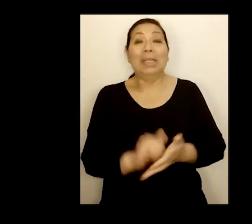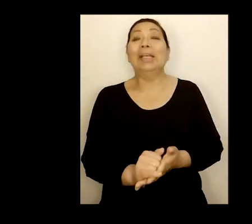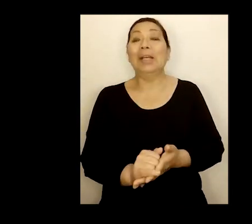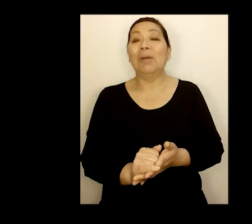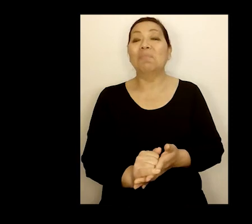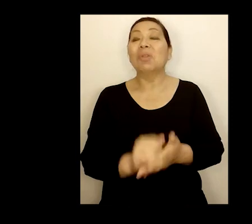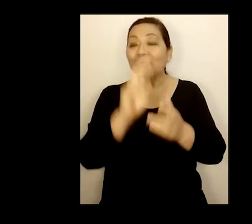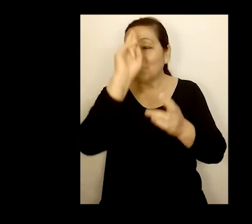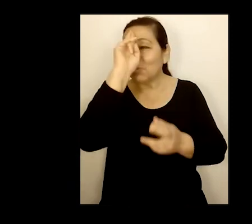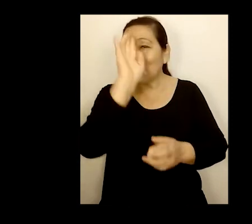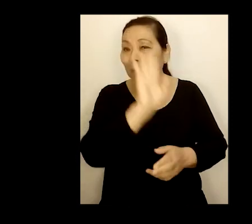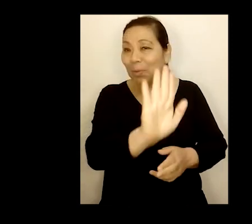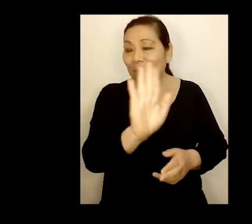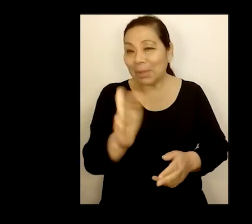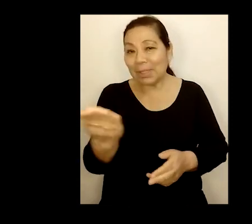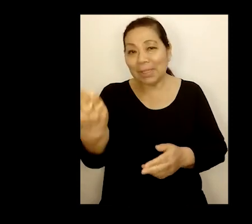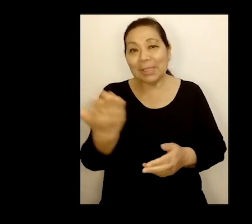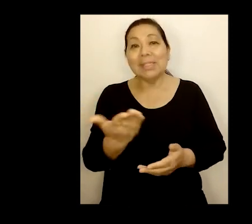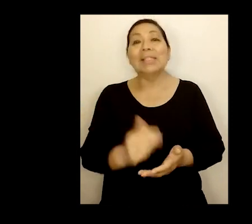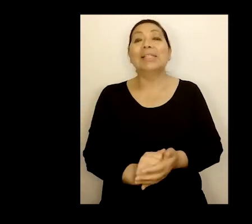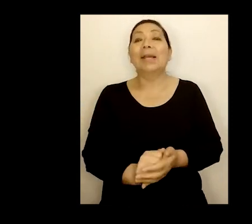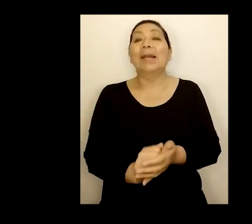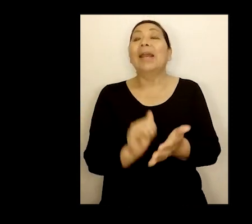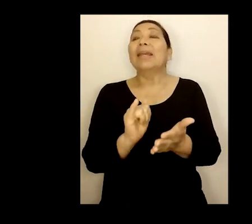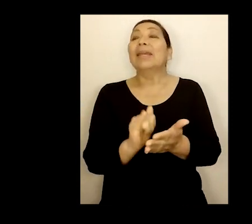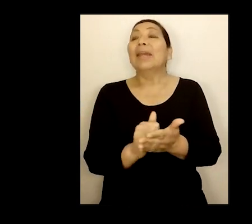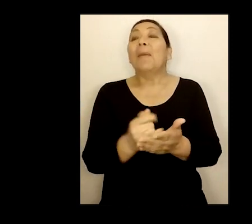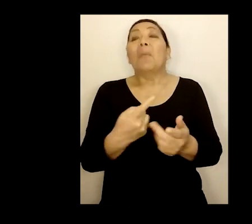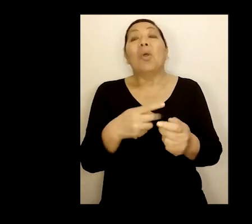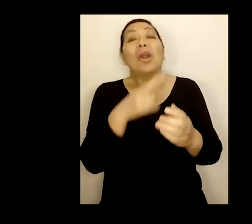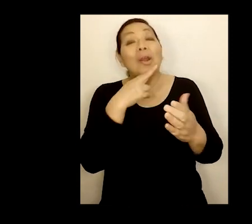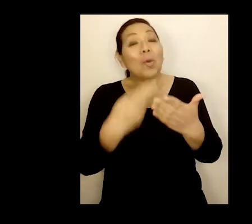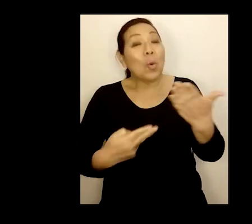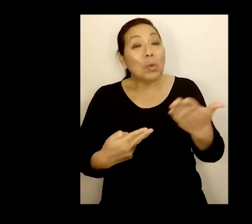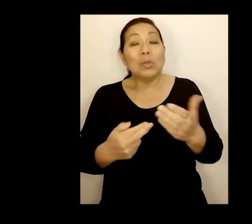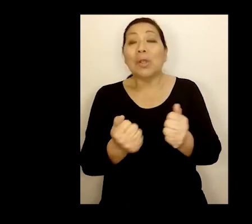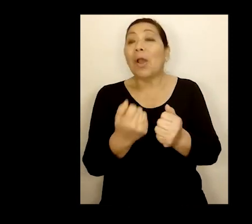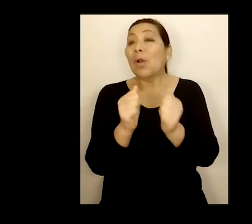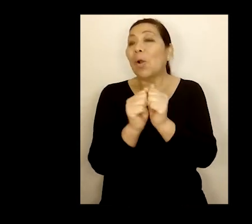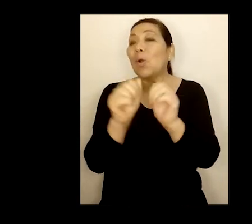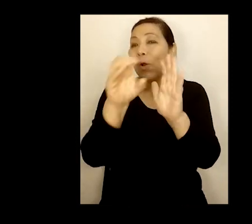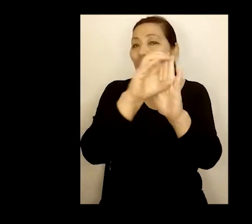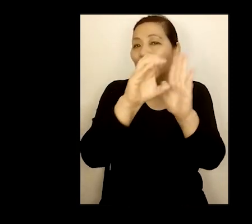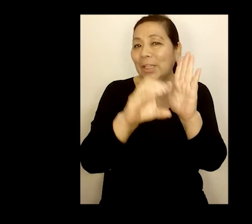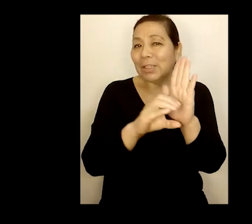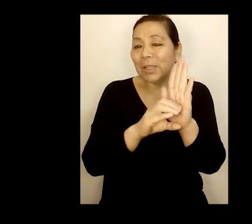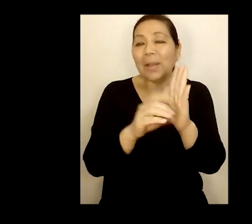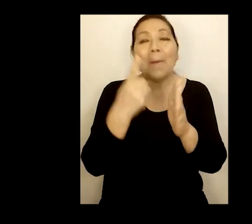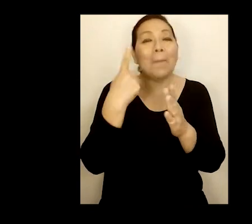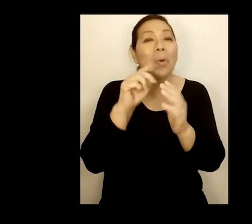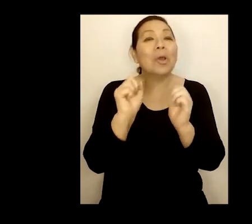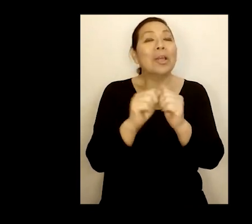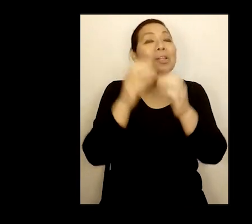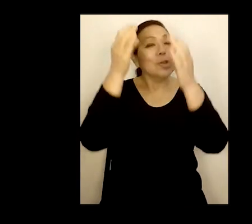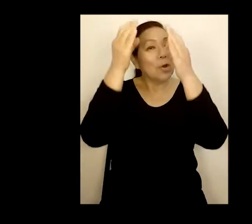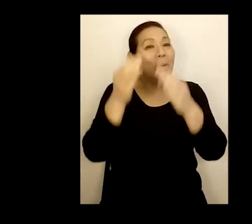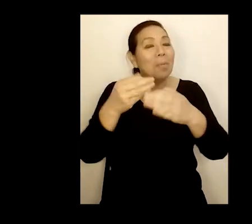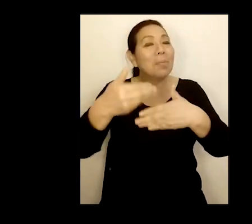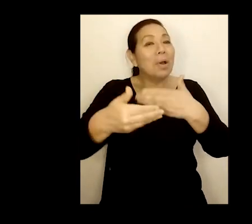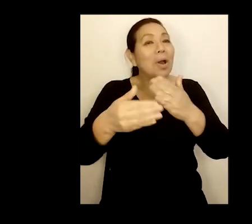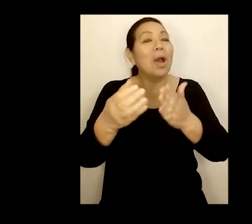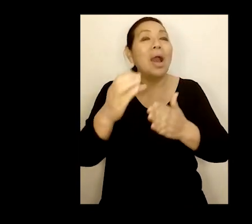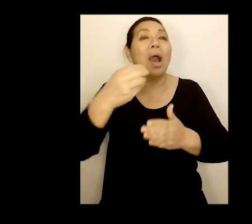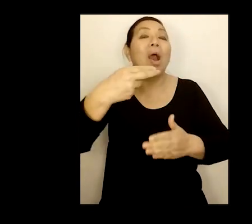señores magistrados, muy respetuosamente solicita a esa instancia que se desestime el recurso de agravio constitucional postulado y que se confirme la